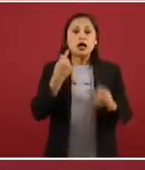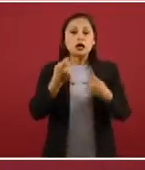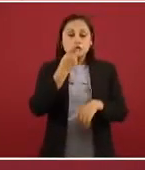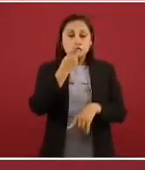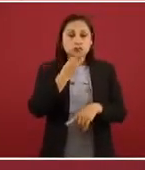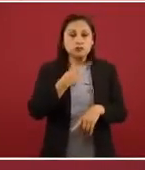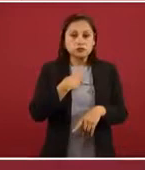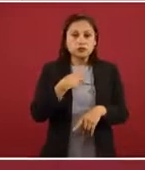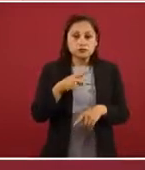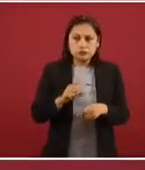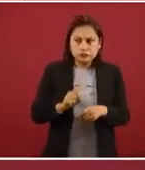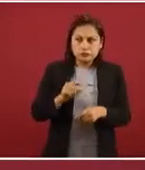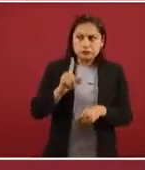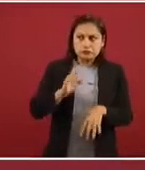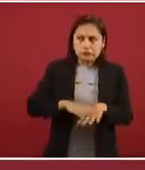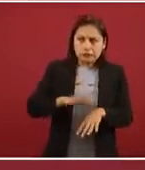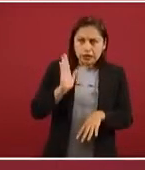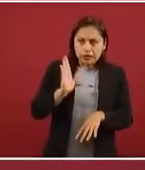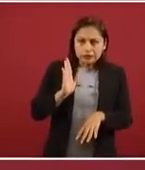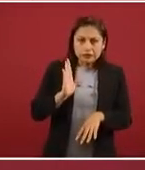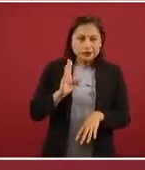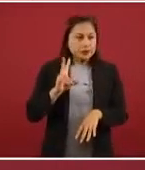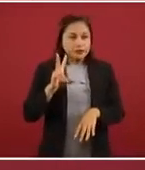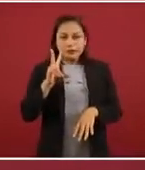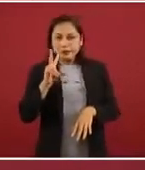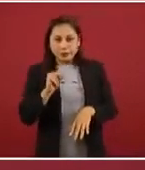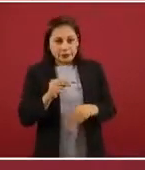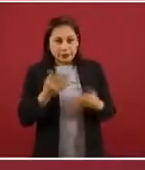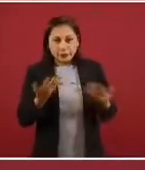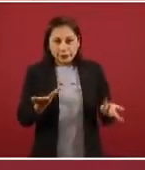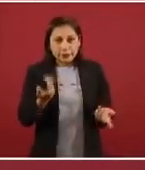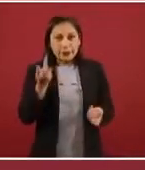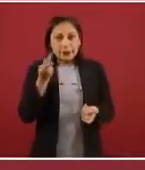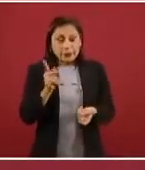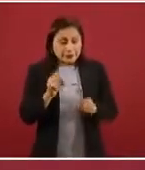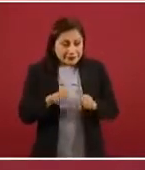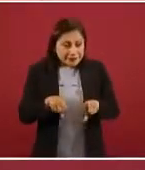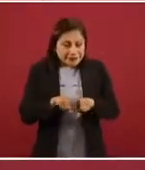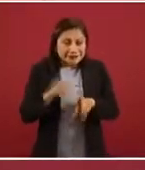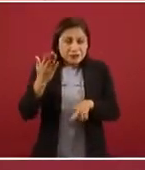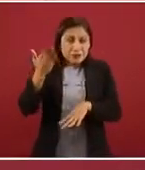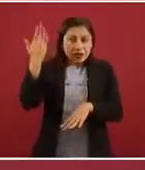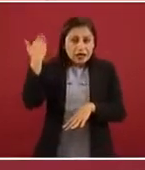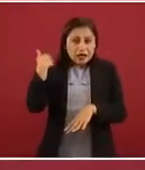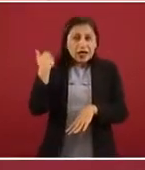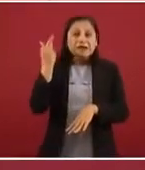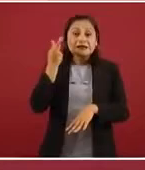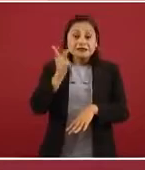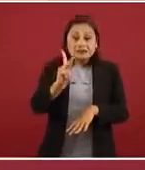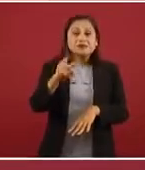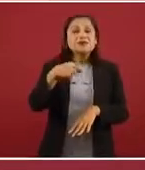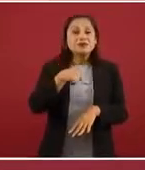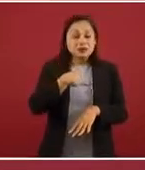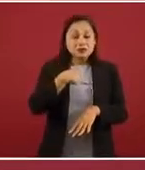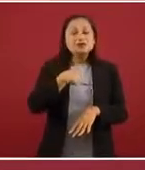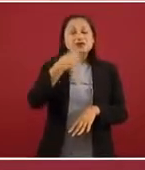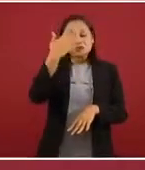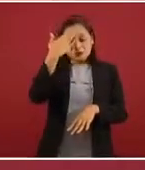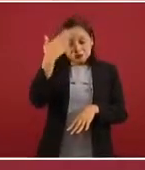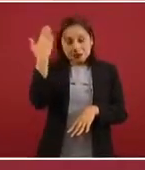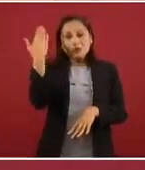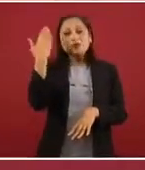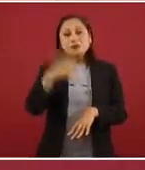No, era lo que te correspondía. Pero tengo testimonios de que las camionetas